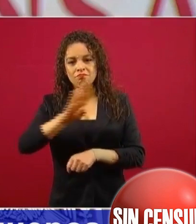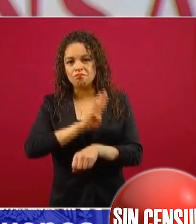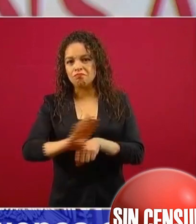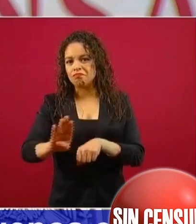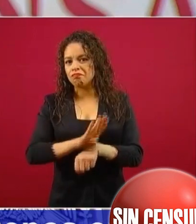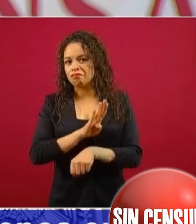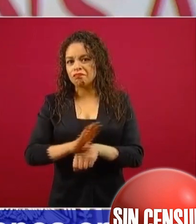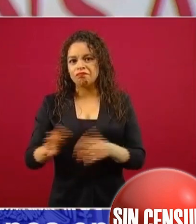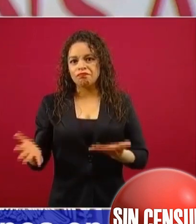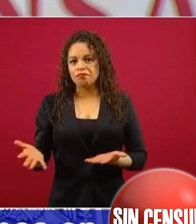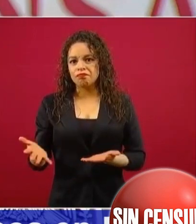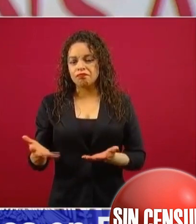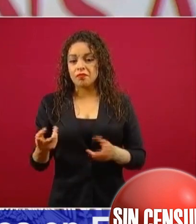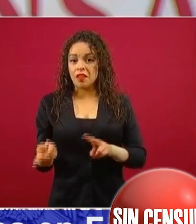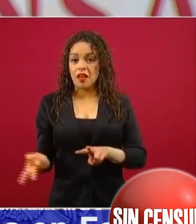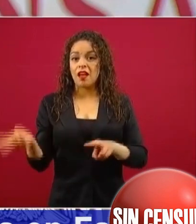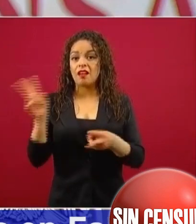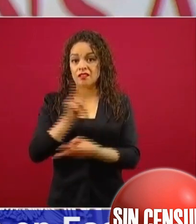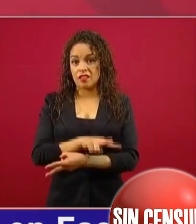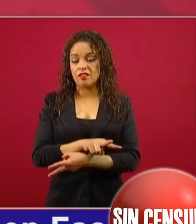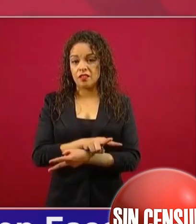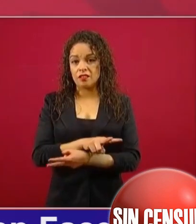sino miseria pública,